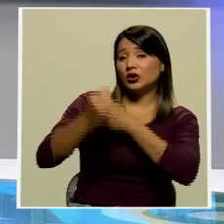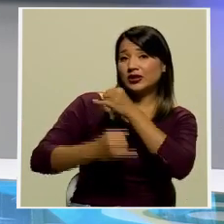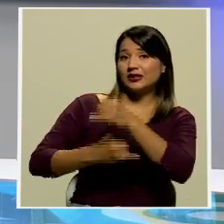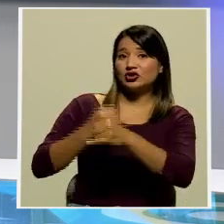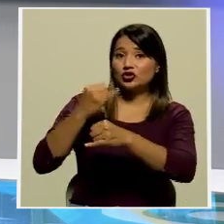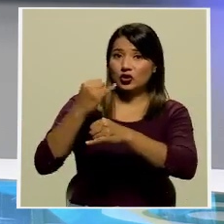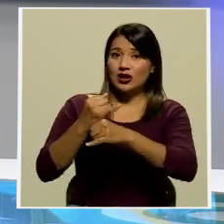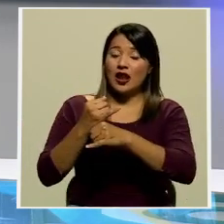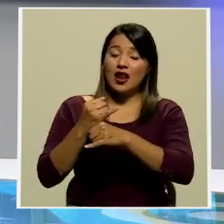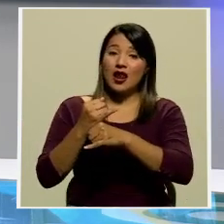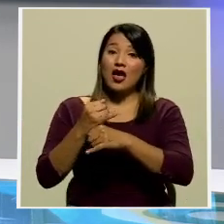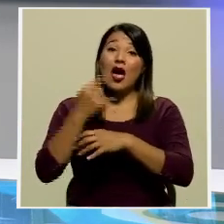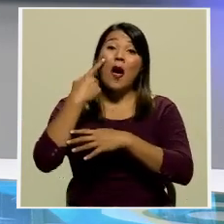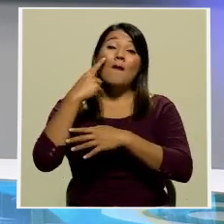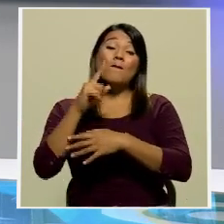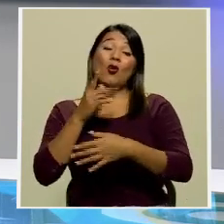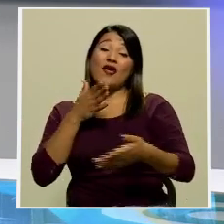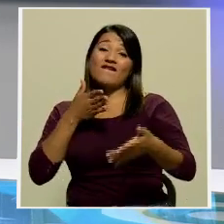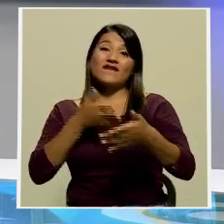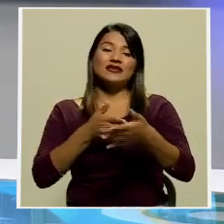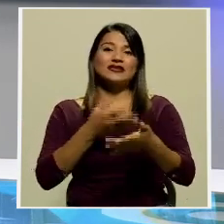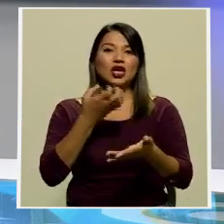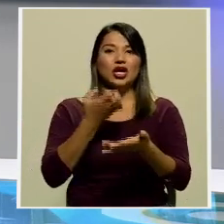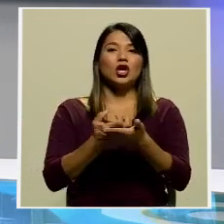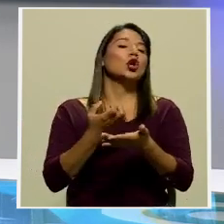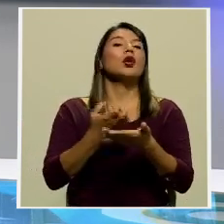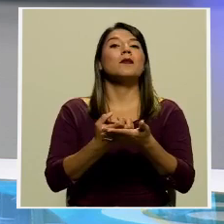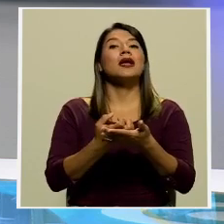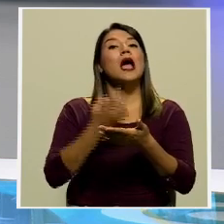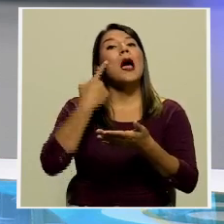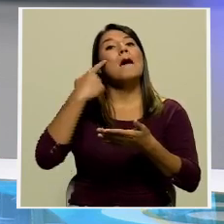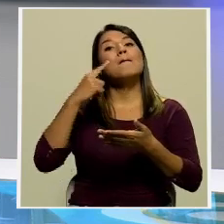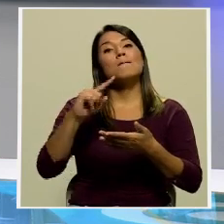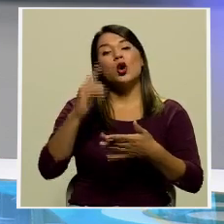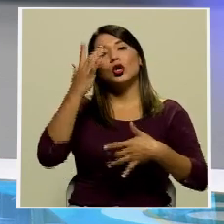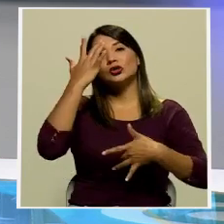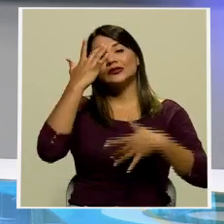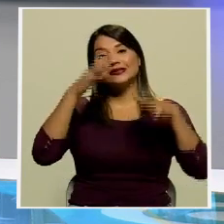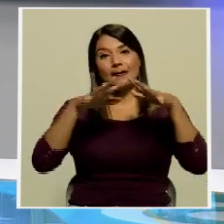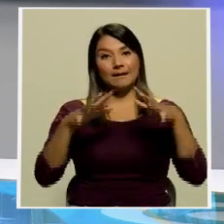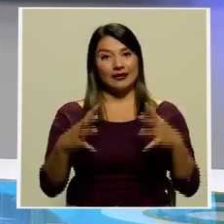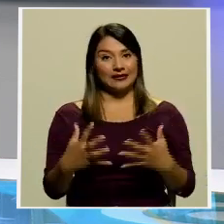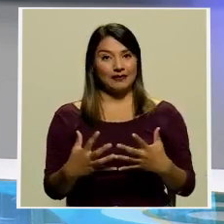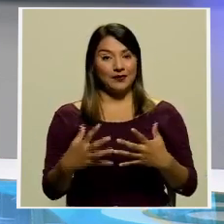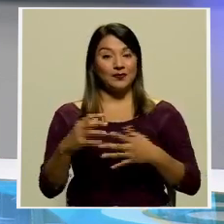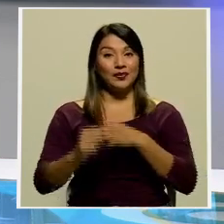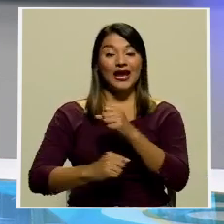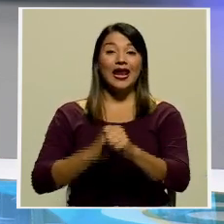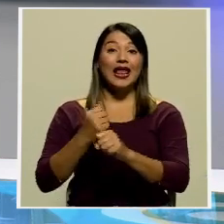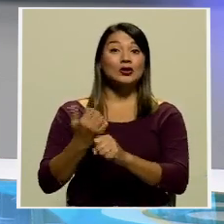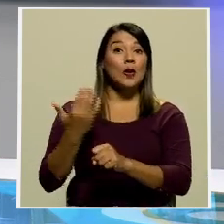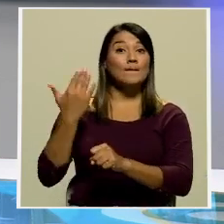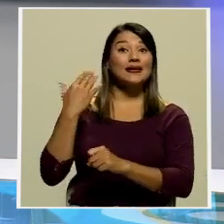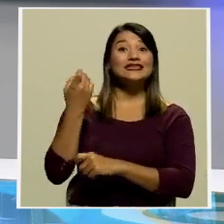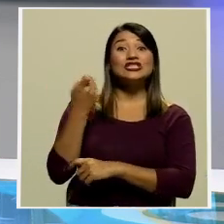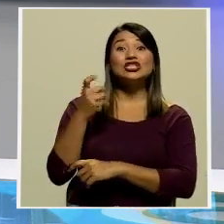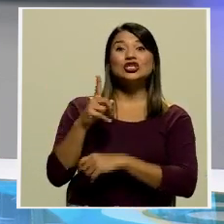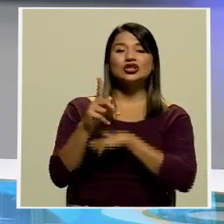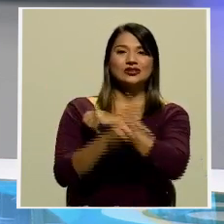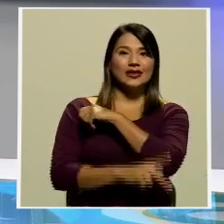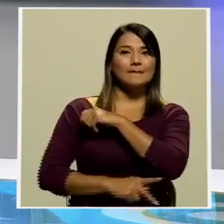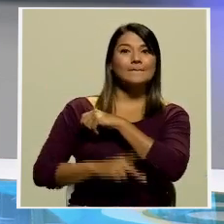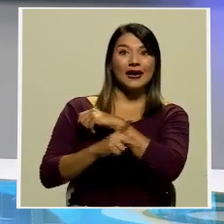luego de la tremenda depresión económica que provocó la pandemia. Durante el año pasado, 11